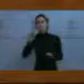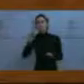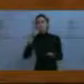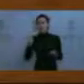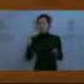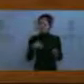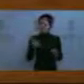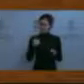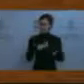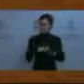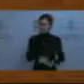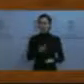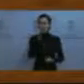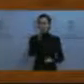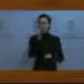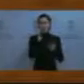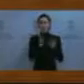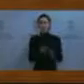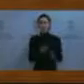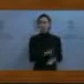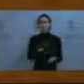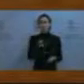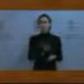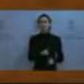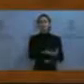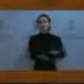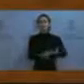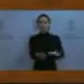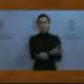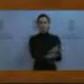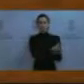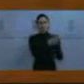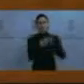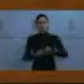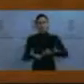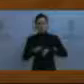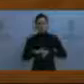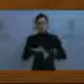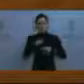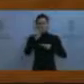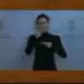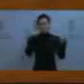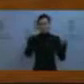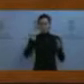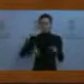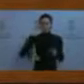un proyecto de ley del Gobierno que pretendía su conversión en pública, se dictaminó por la